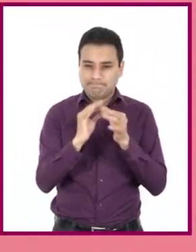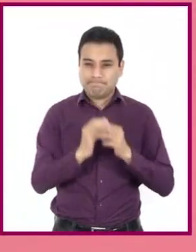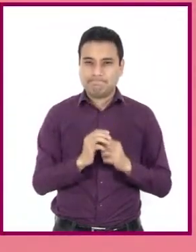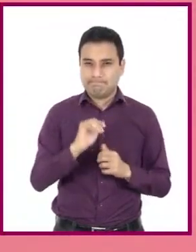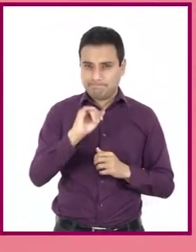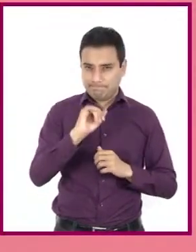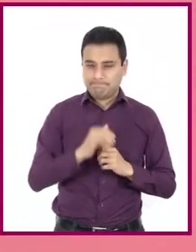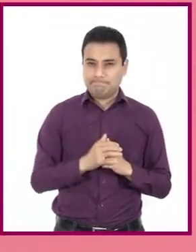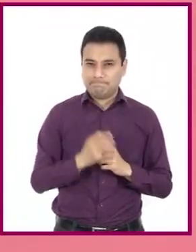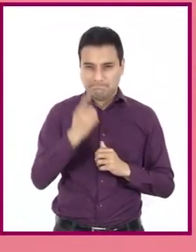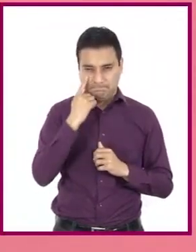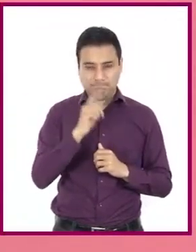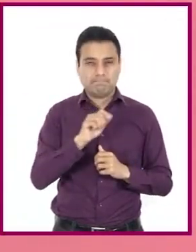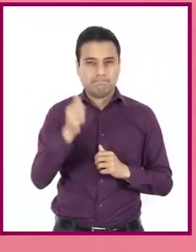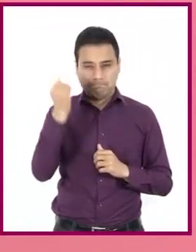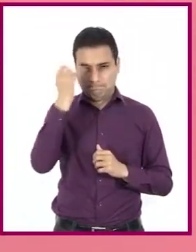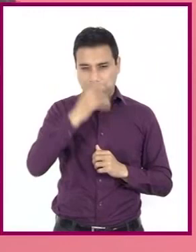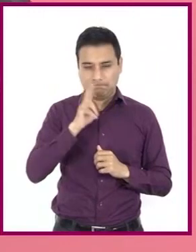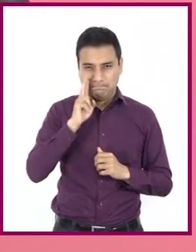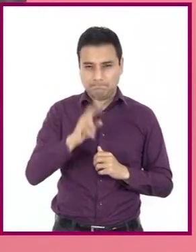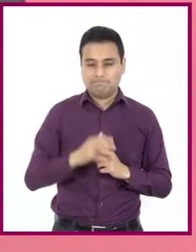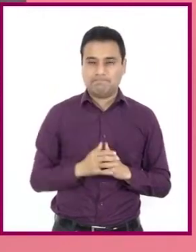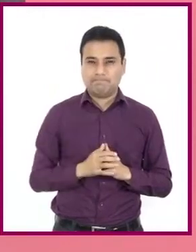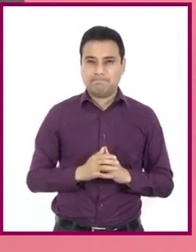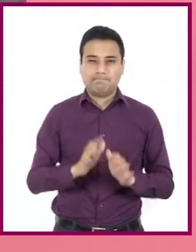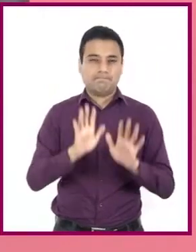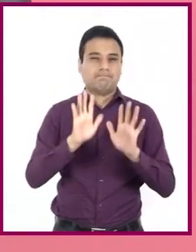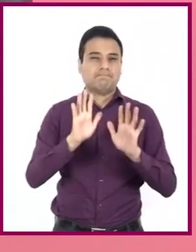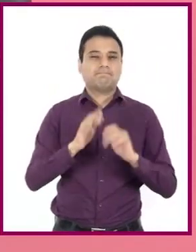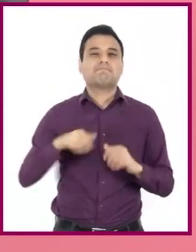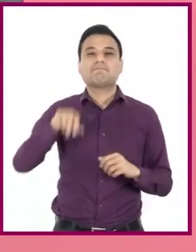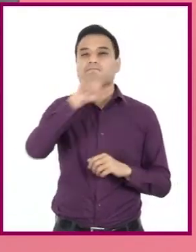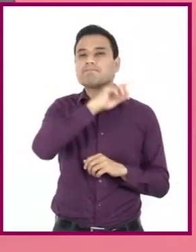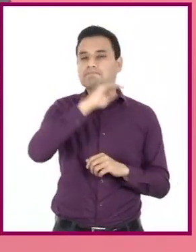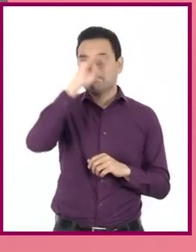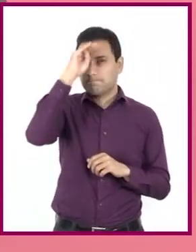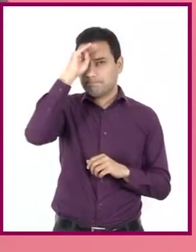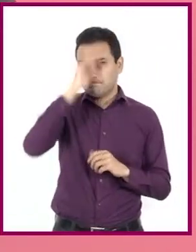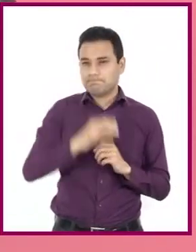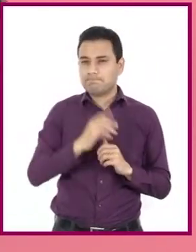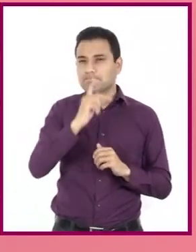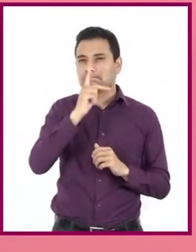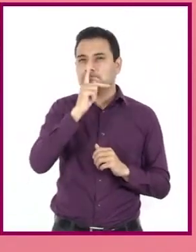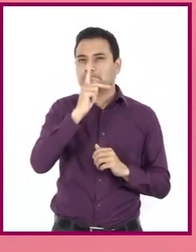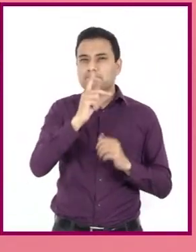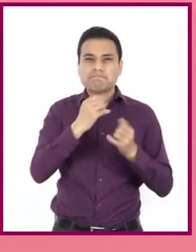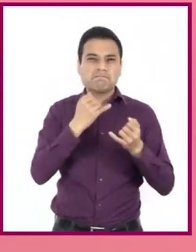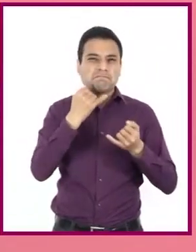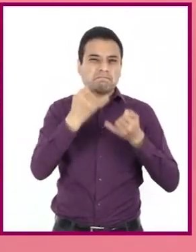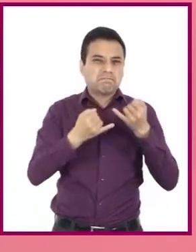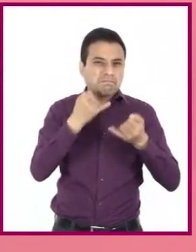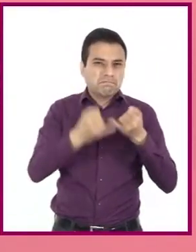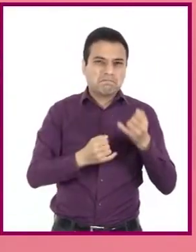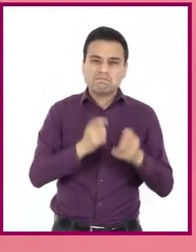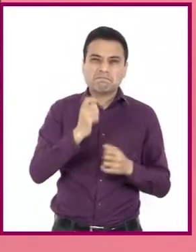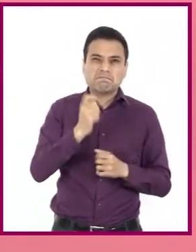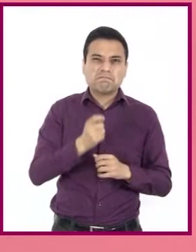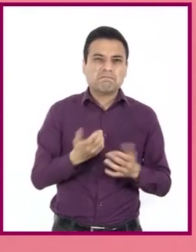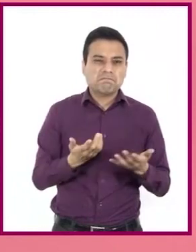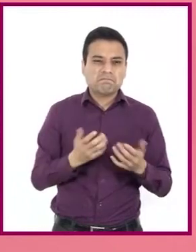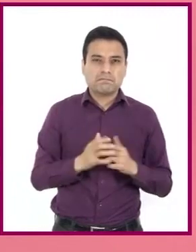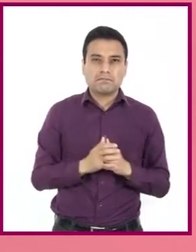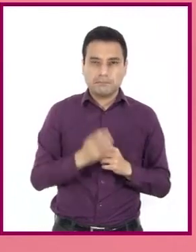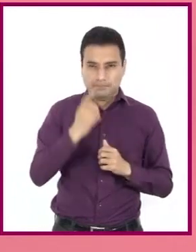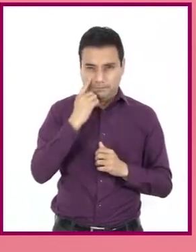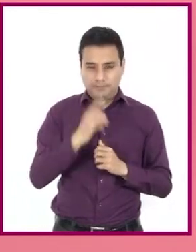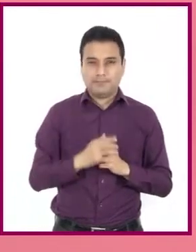Cierto, veamos otra imagen. Pero antes, piensen qué juegos de palabras o formas vienen a la mente con la